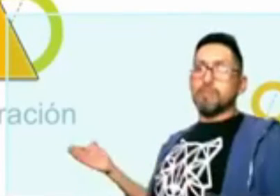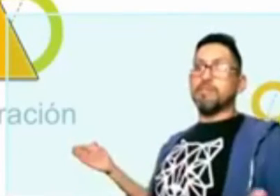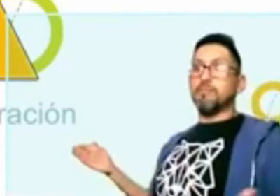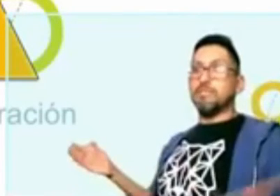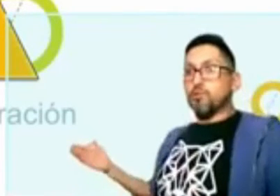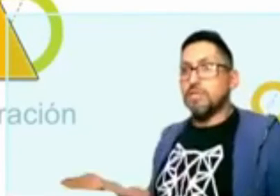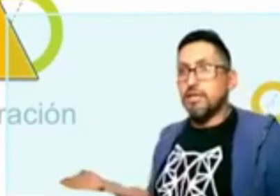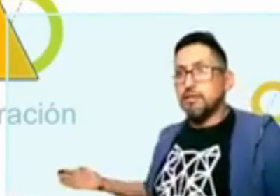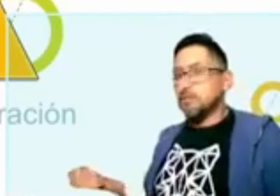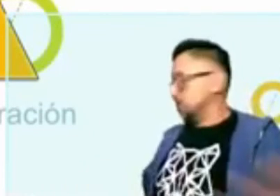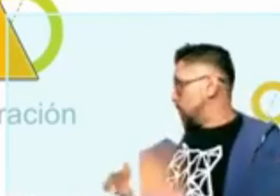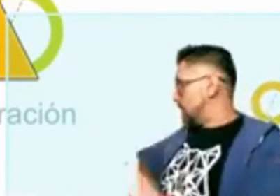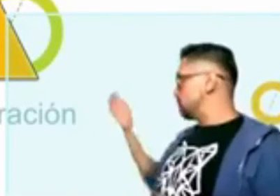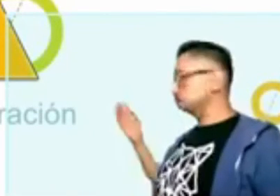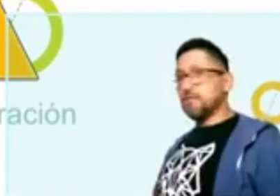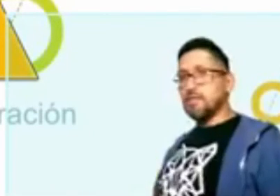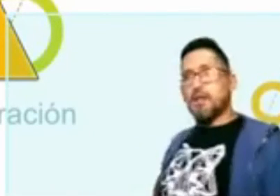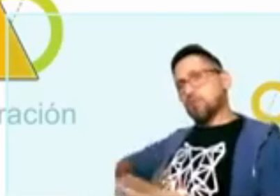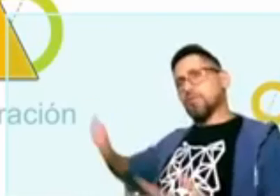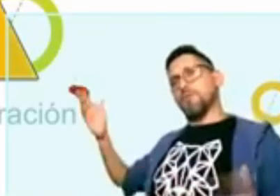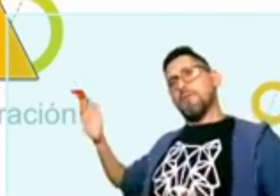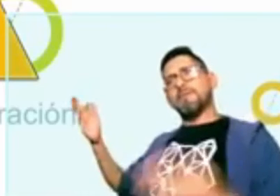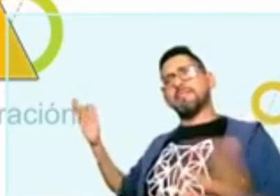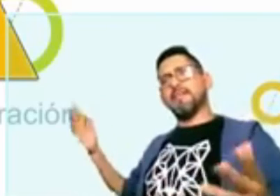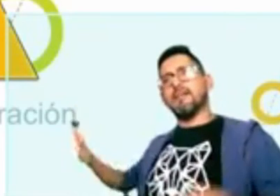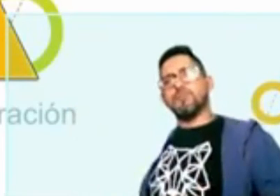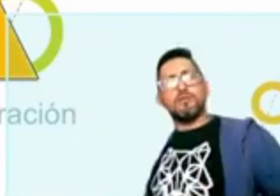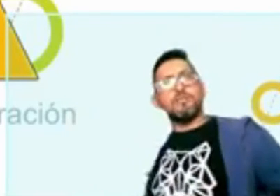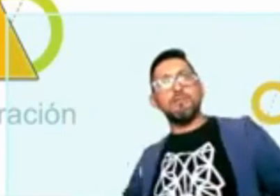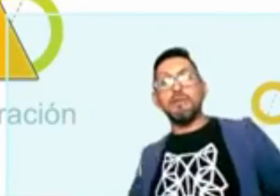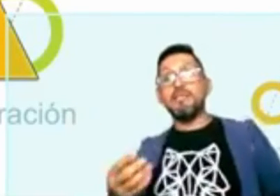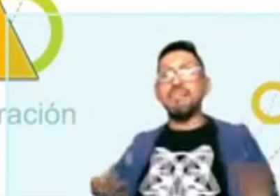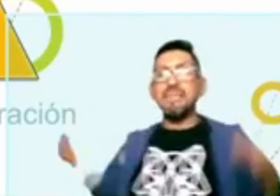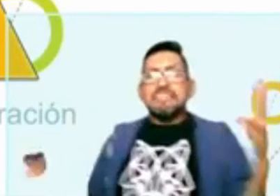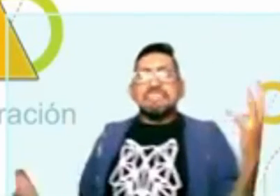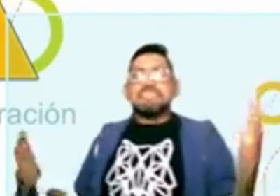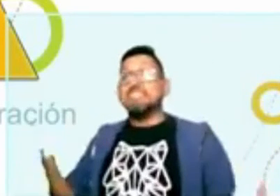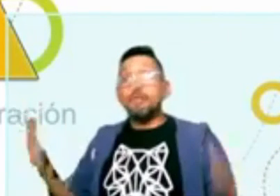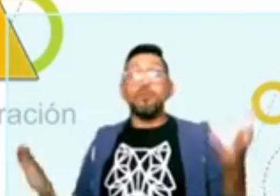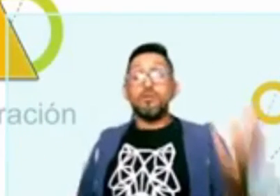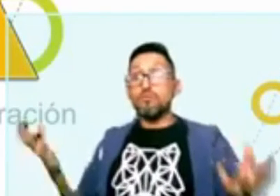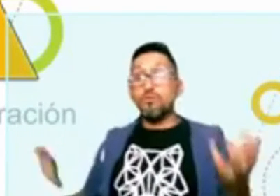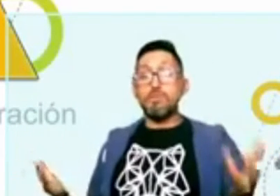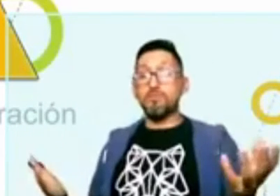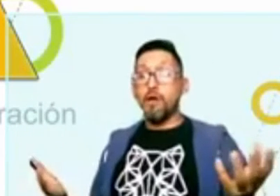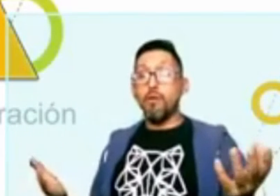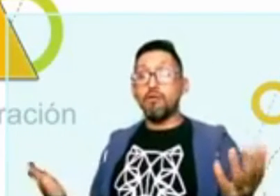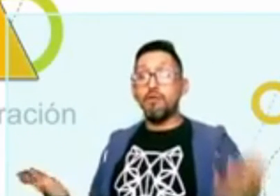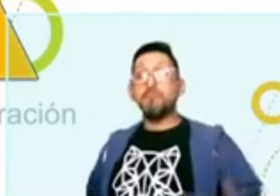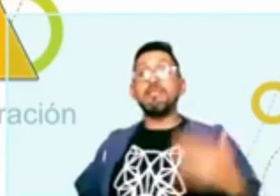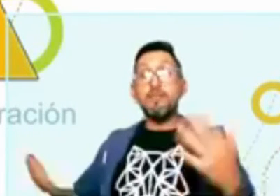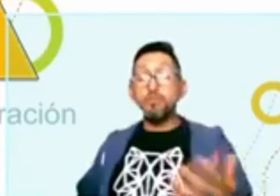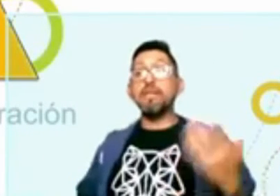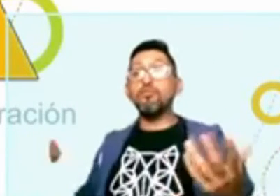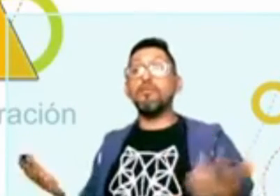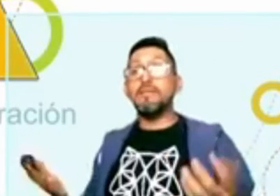lo que necesitamos es producir. Si tuviéramos suficiente dinero, todos los problemas estarían resueltos y iríamos adelante. Ninguno de los dos se puso de acuerdo y